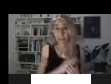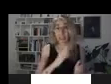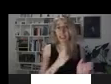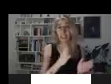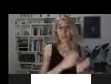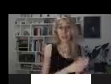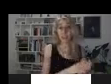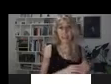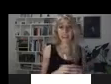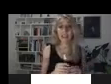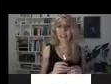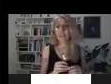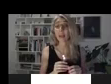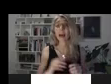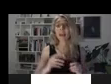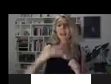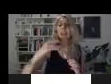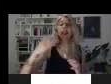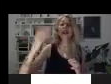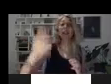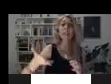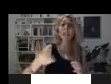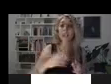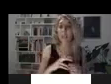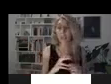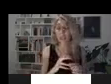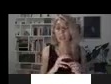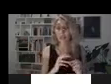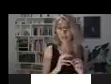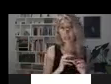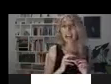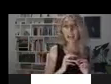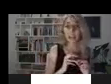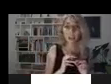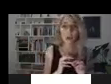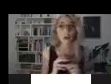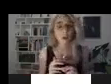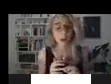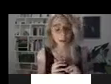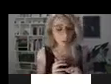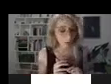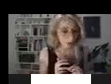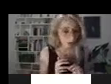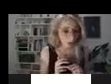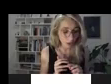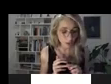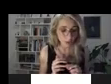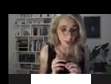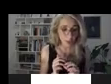Creo que la semana pasada se llevó adelante SP Arte, y a Río,